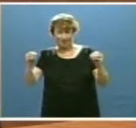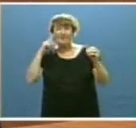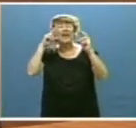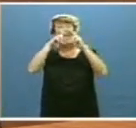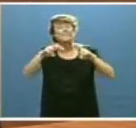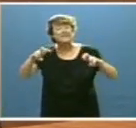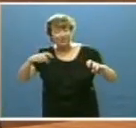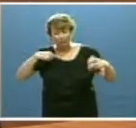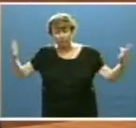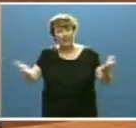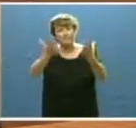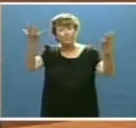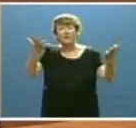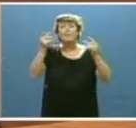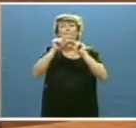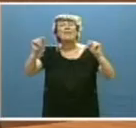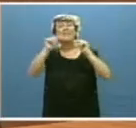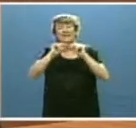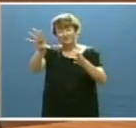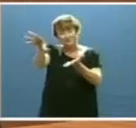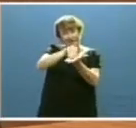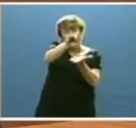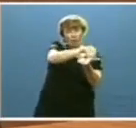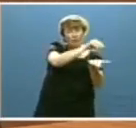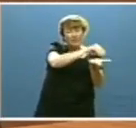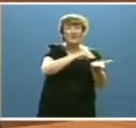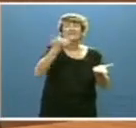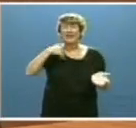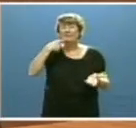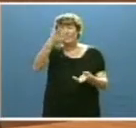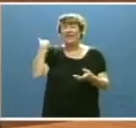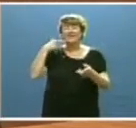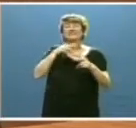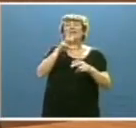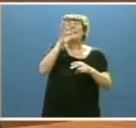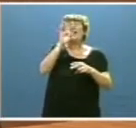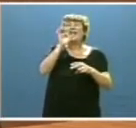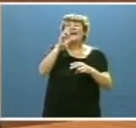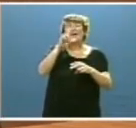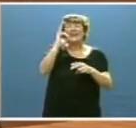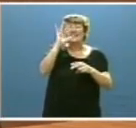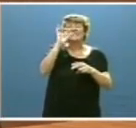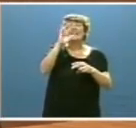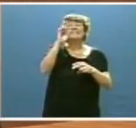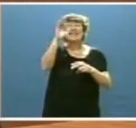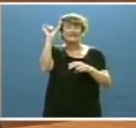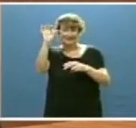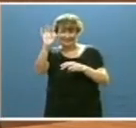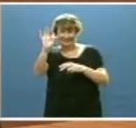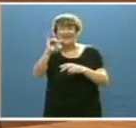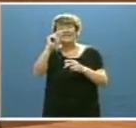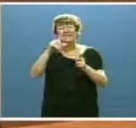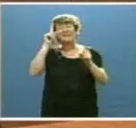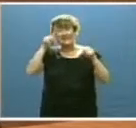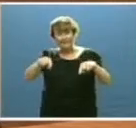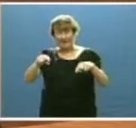impulsaremos las medidas recogidas en la ya citada risk 3 y en el de la transferencia